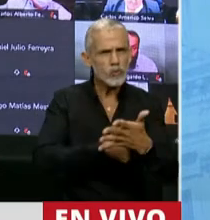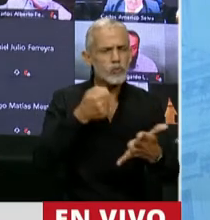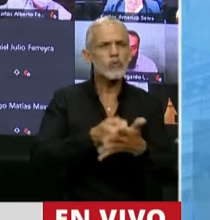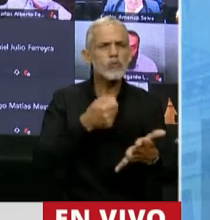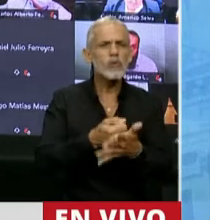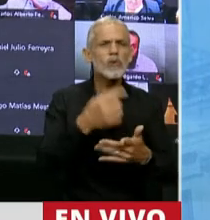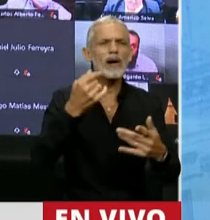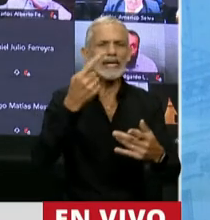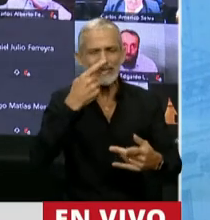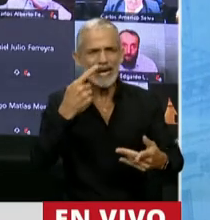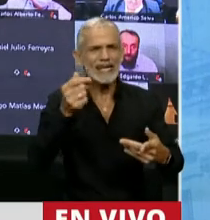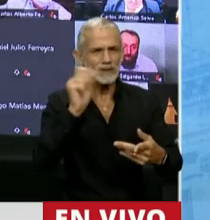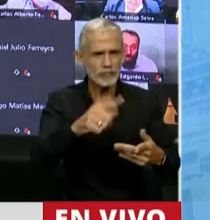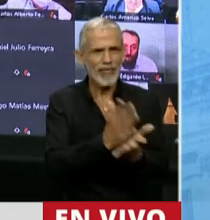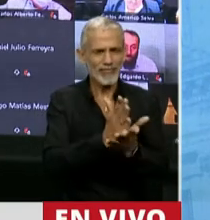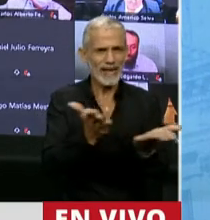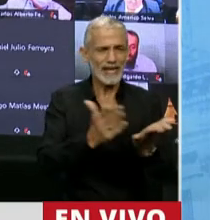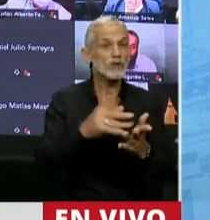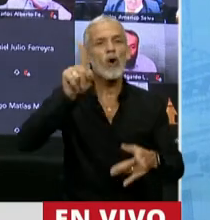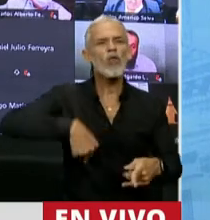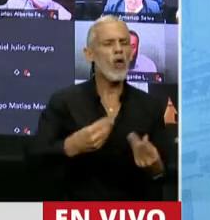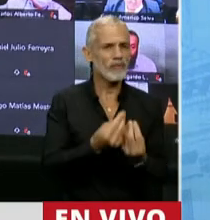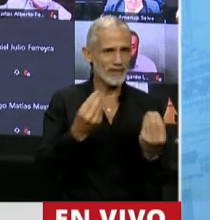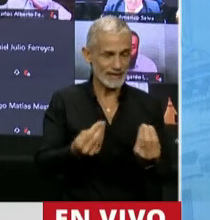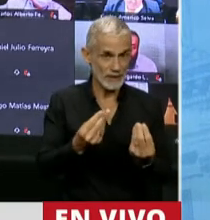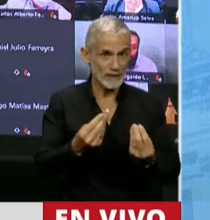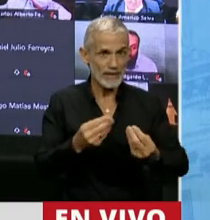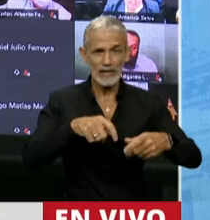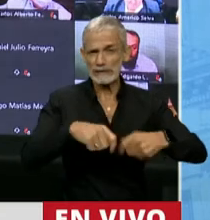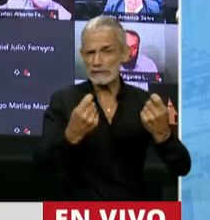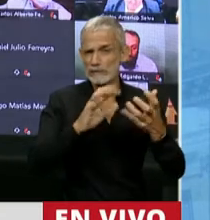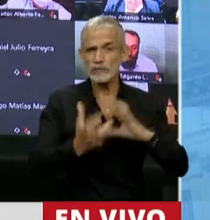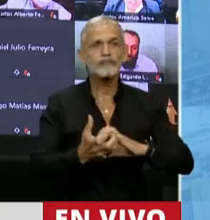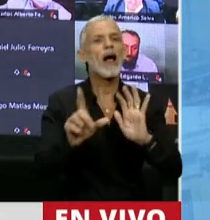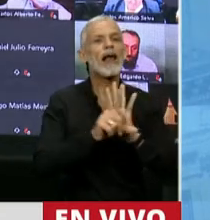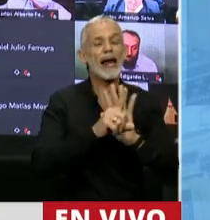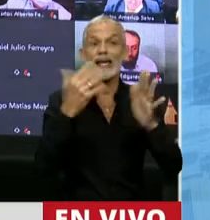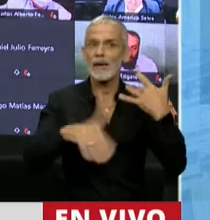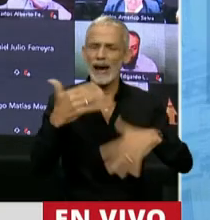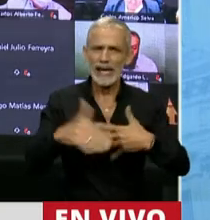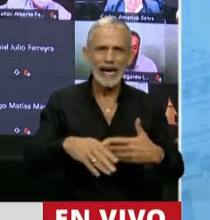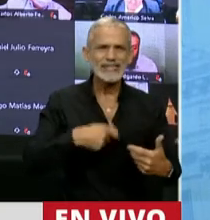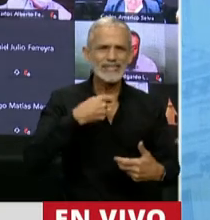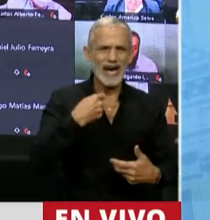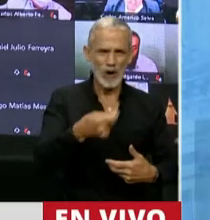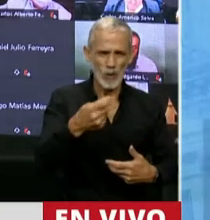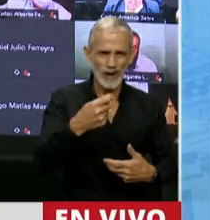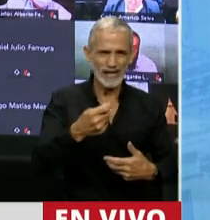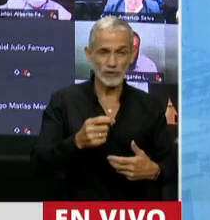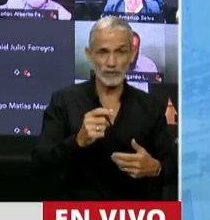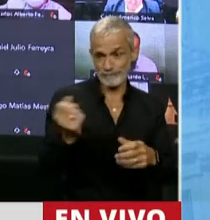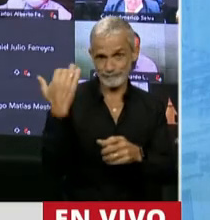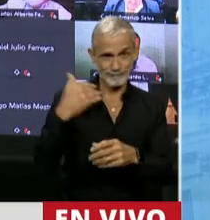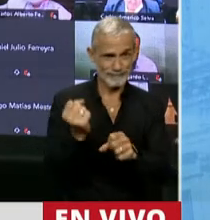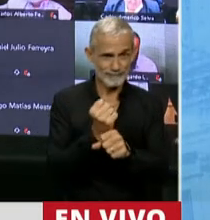e intereses. Esto tiene un origen. El origen es la Ley de Emergencia Previsional sancionada en diciembre